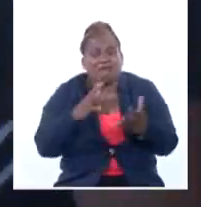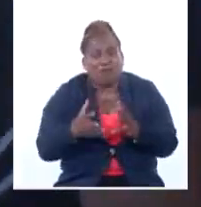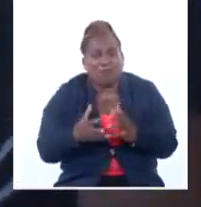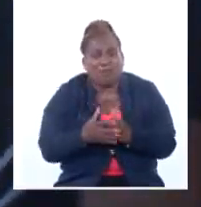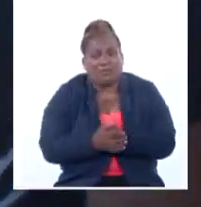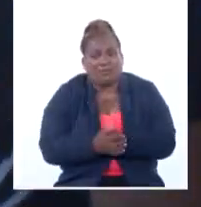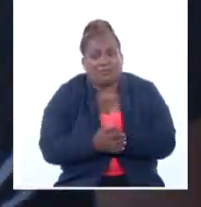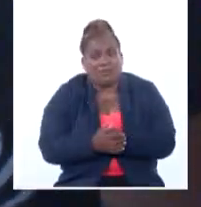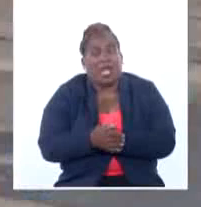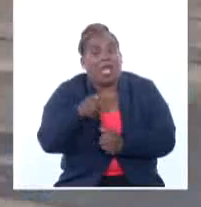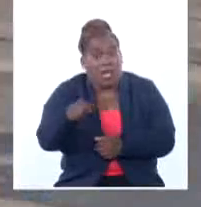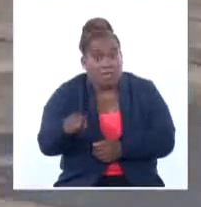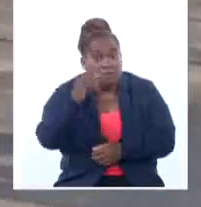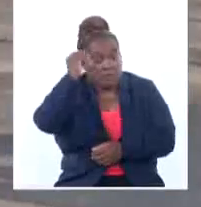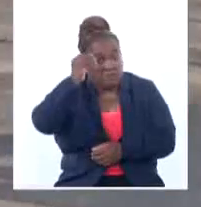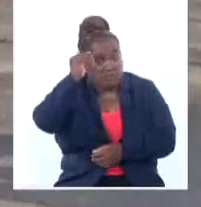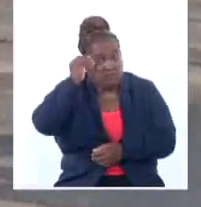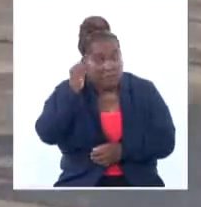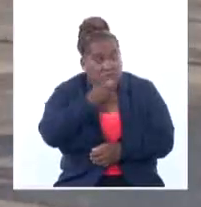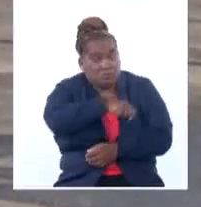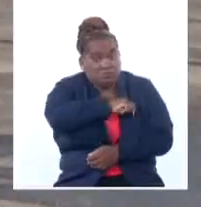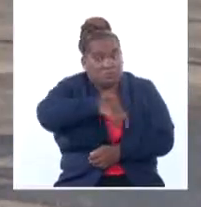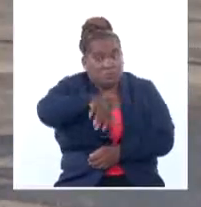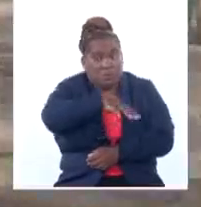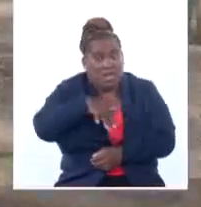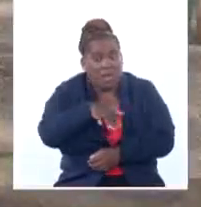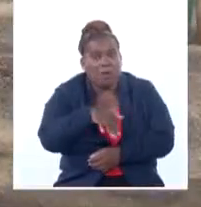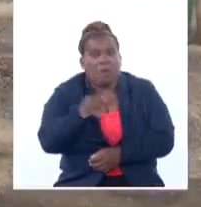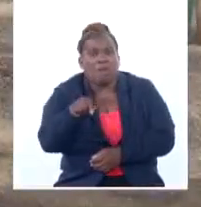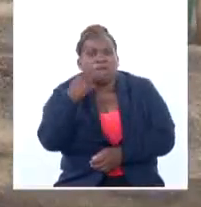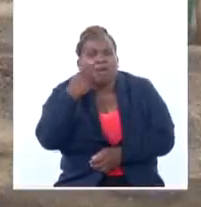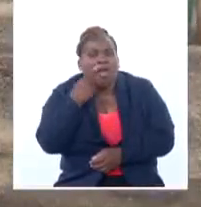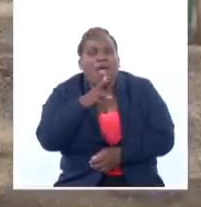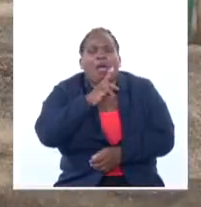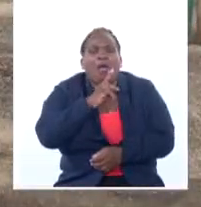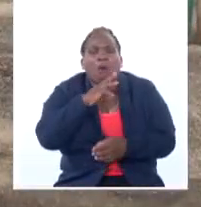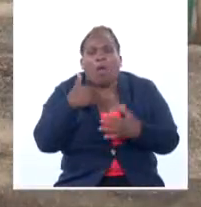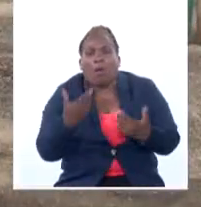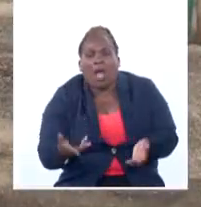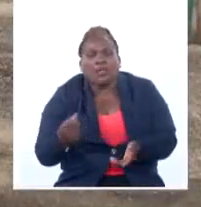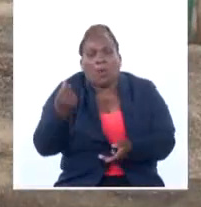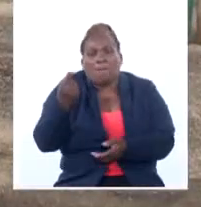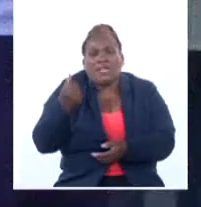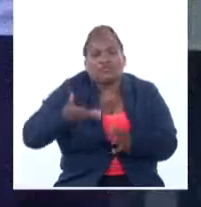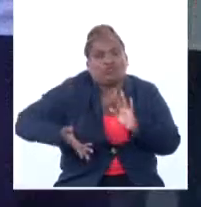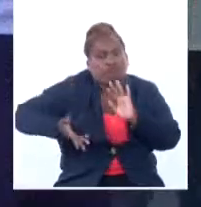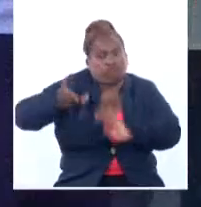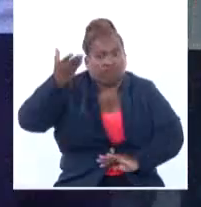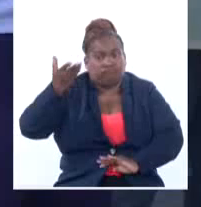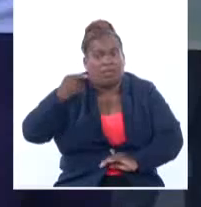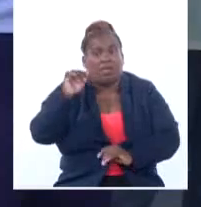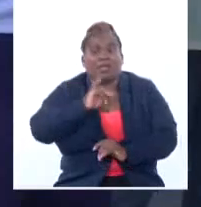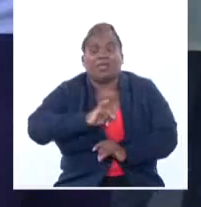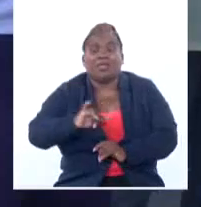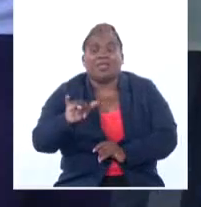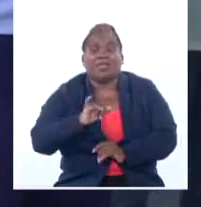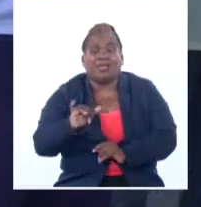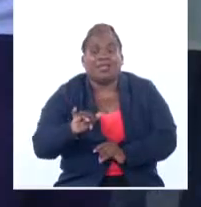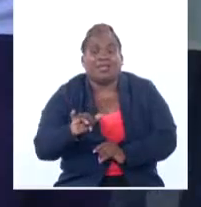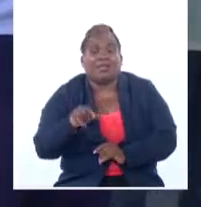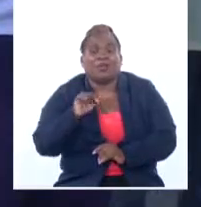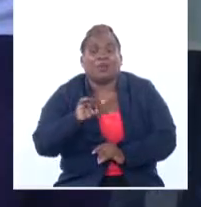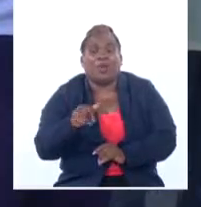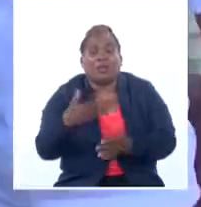Resaltan preocupaciones de la población ligadas a los ciclos del abasto de agua, los altos precios de productos alimenticios y de primera necesidad en